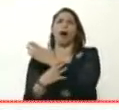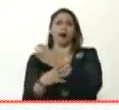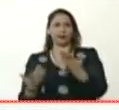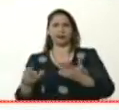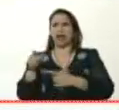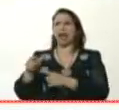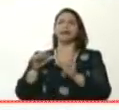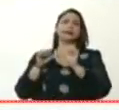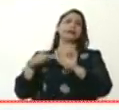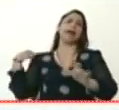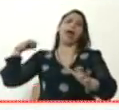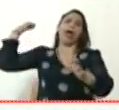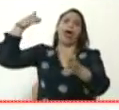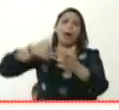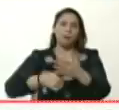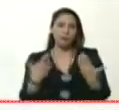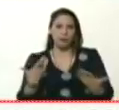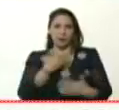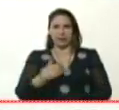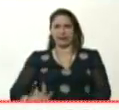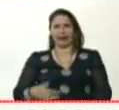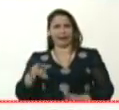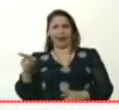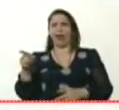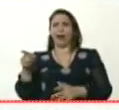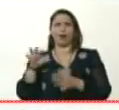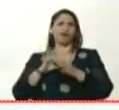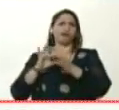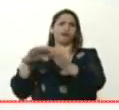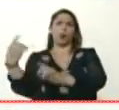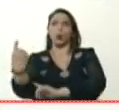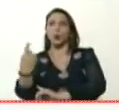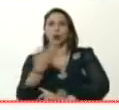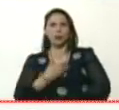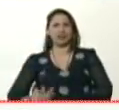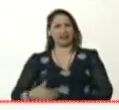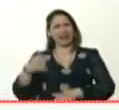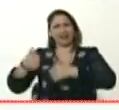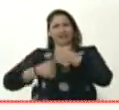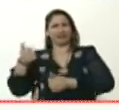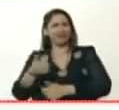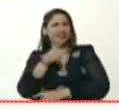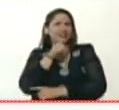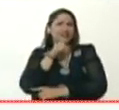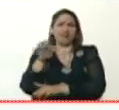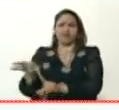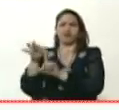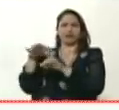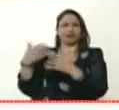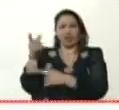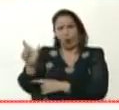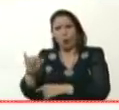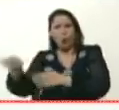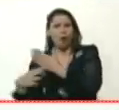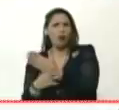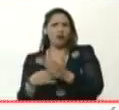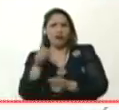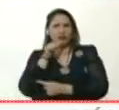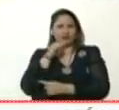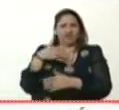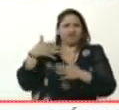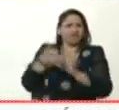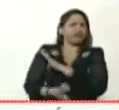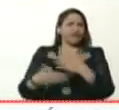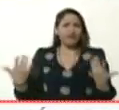pues. Un presidente vitalicio. ¿A cuenta de qué? ¿Quién lo eligió? ¿A cuenta de qué él dice que va a